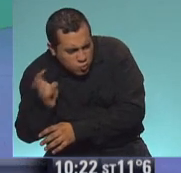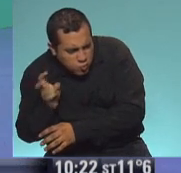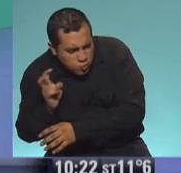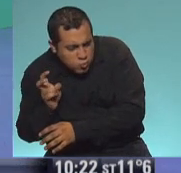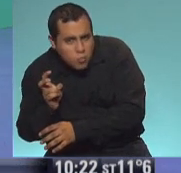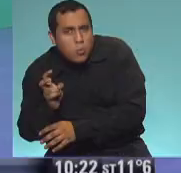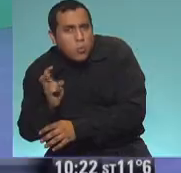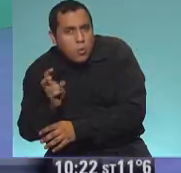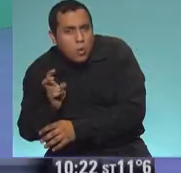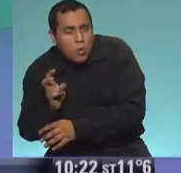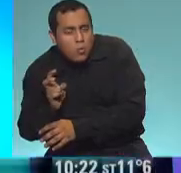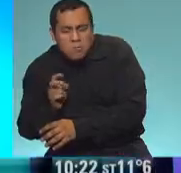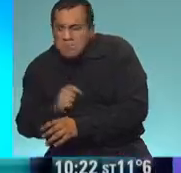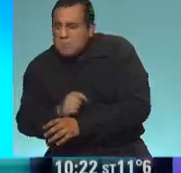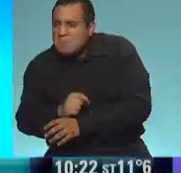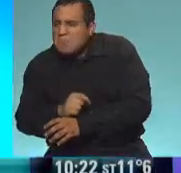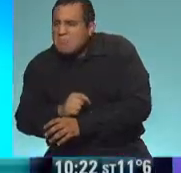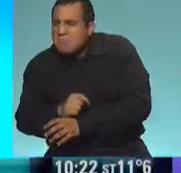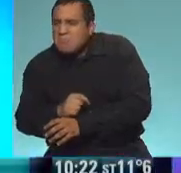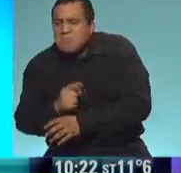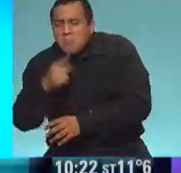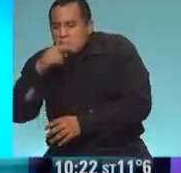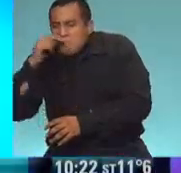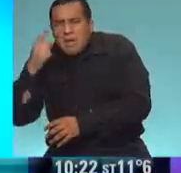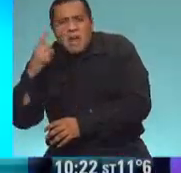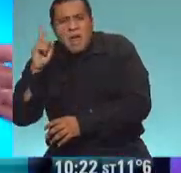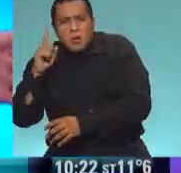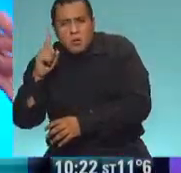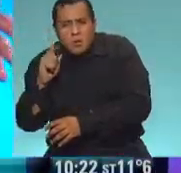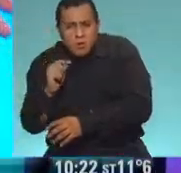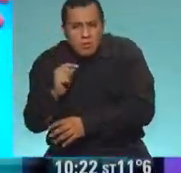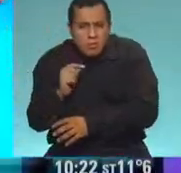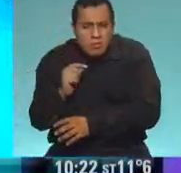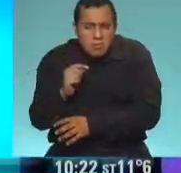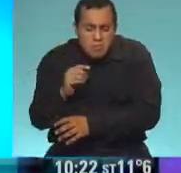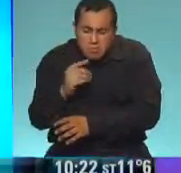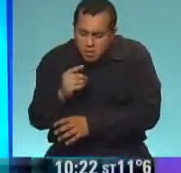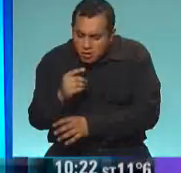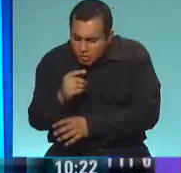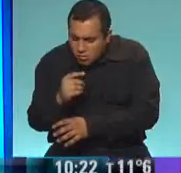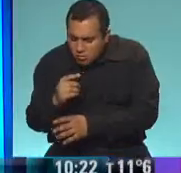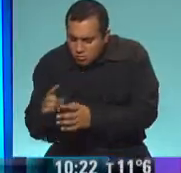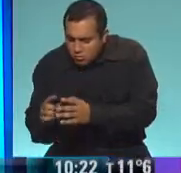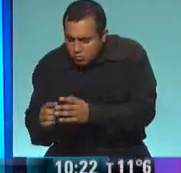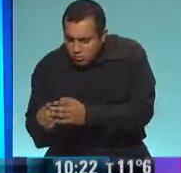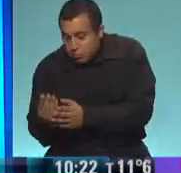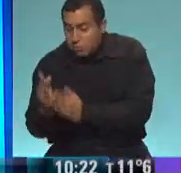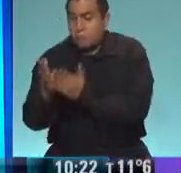Siente olores extraños que se acercan. De pronto, brota un